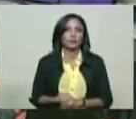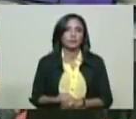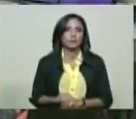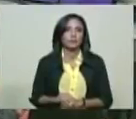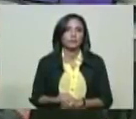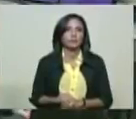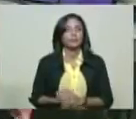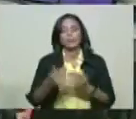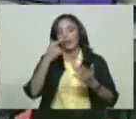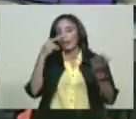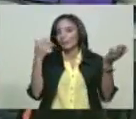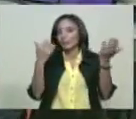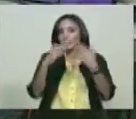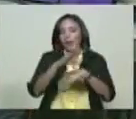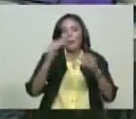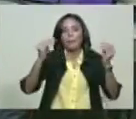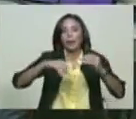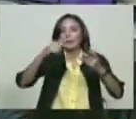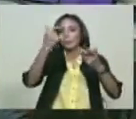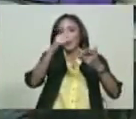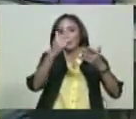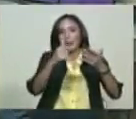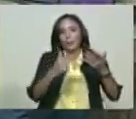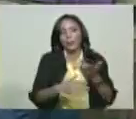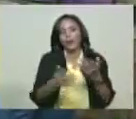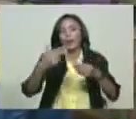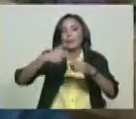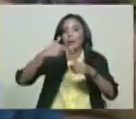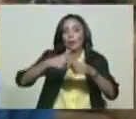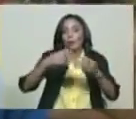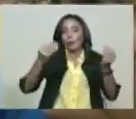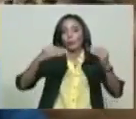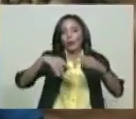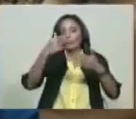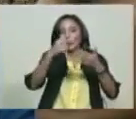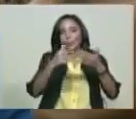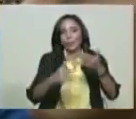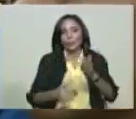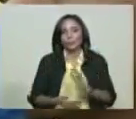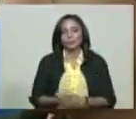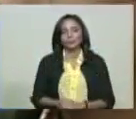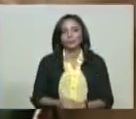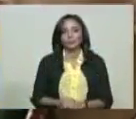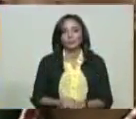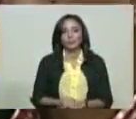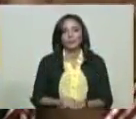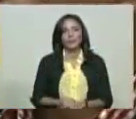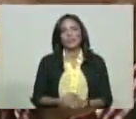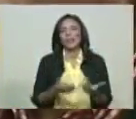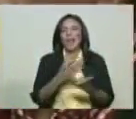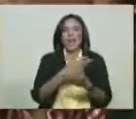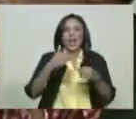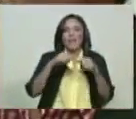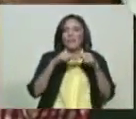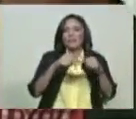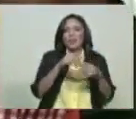y sin lugar a dudas la industria petrolera romper con la dependencia petrolera